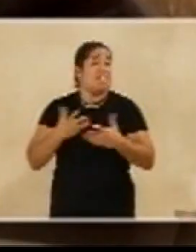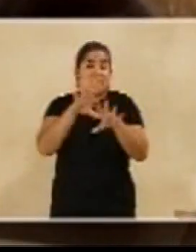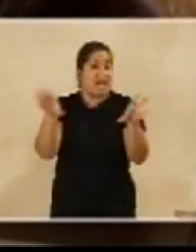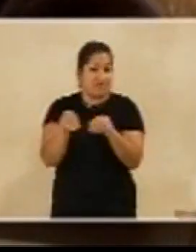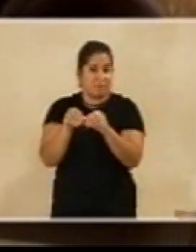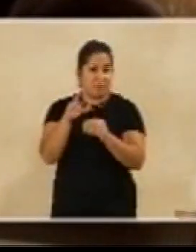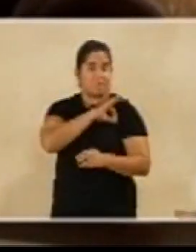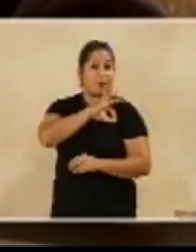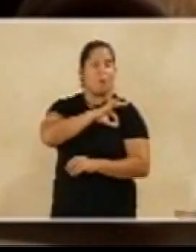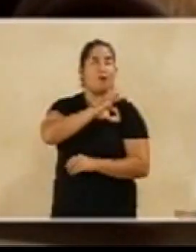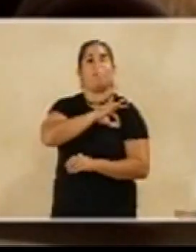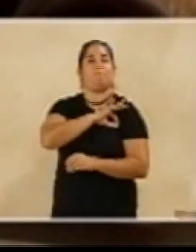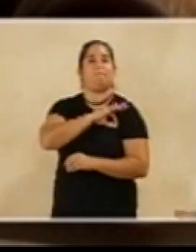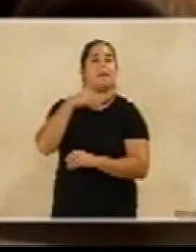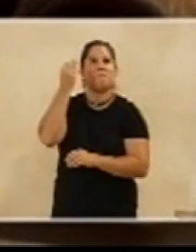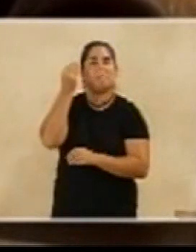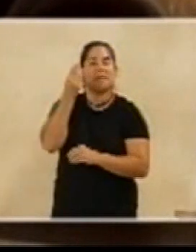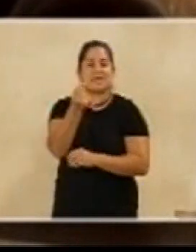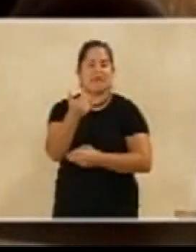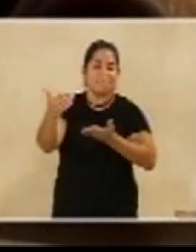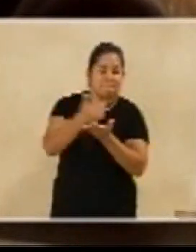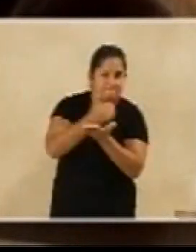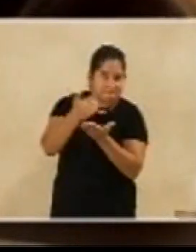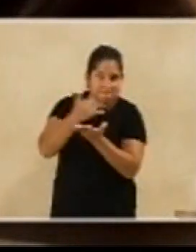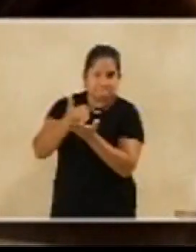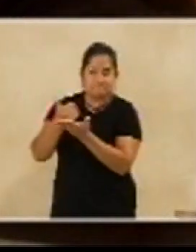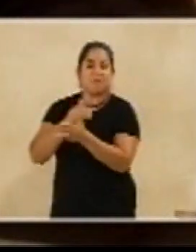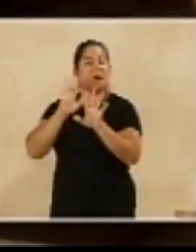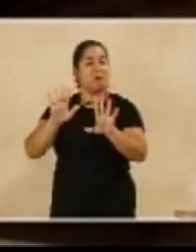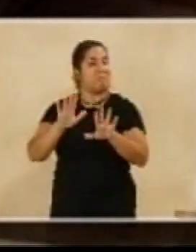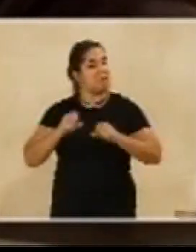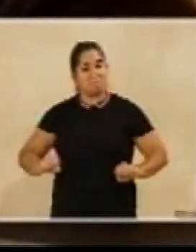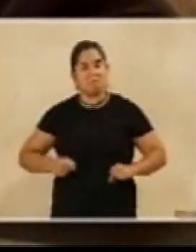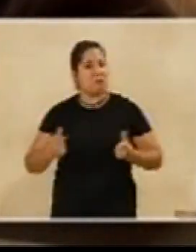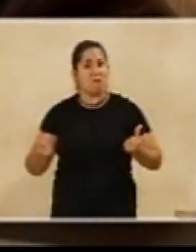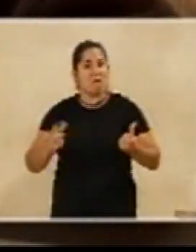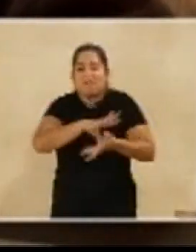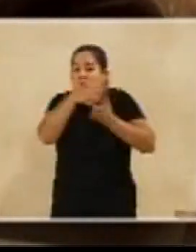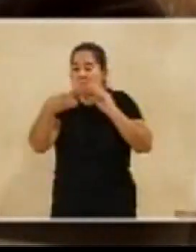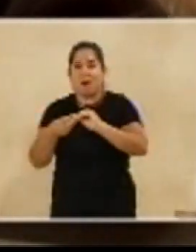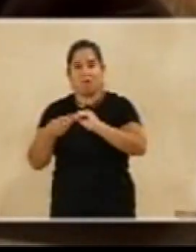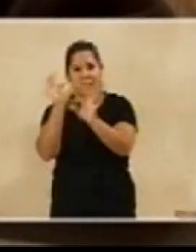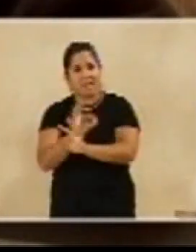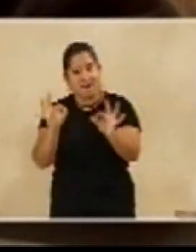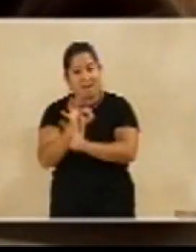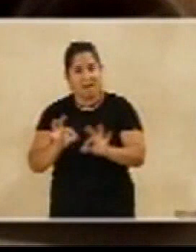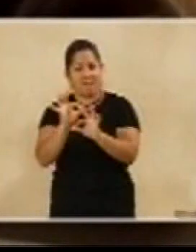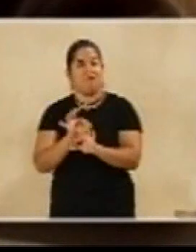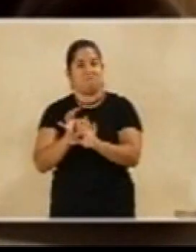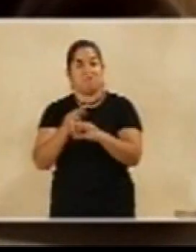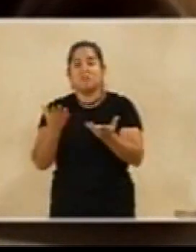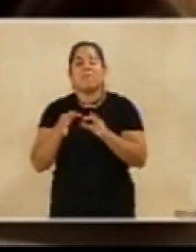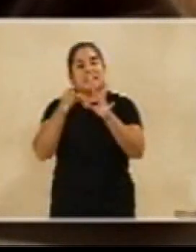Ustedes se basan en la voracidad recaudatoria, pero nada de ajustar los gastos para aliviar el bolsillo de los ciudadanos y mantener, seguir manteniendo